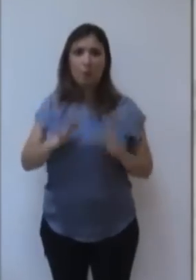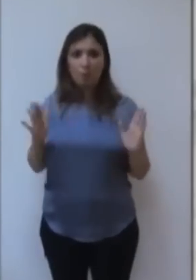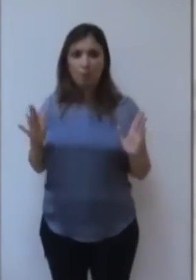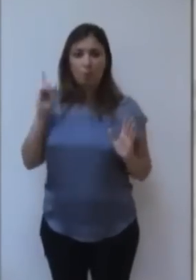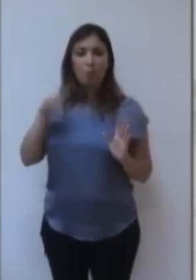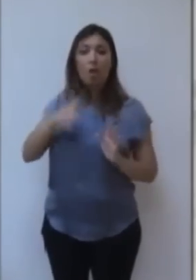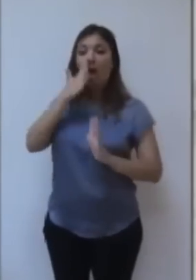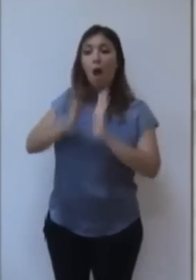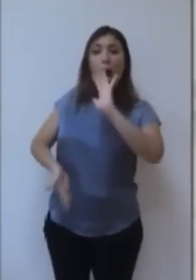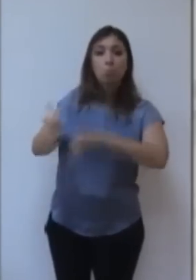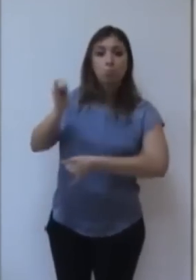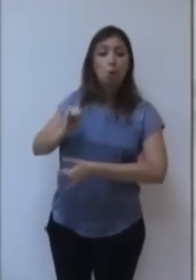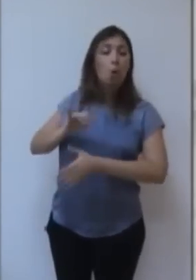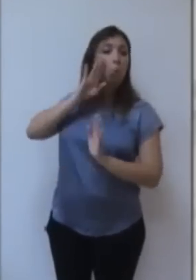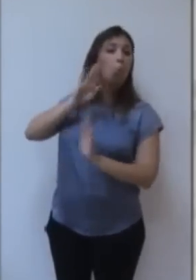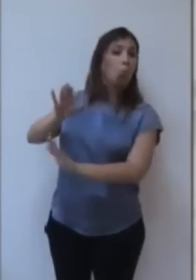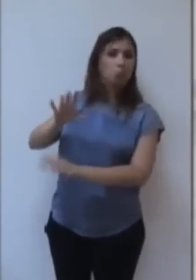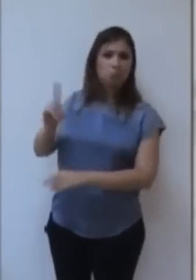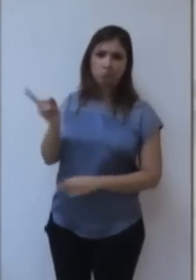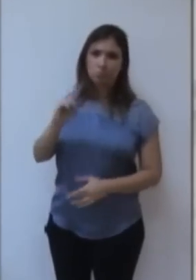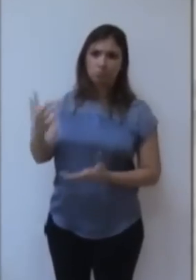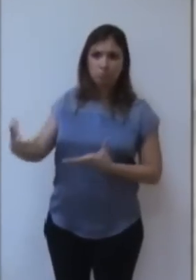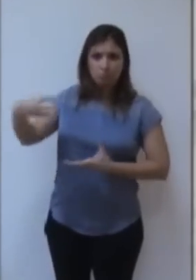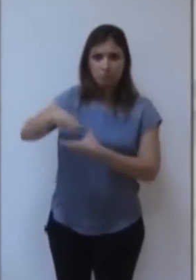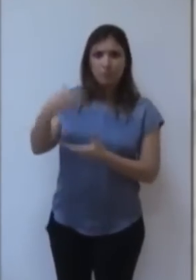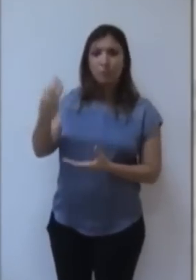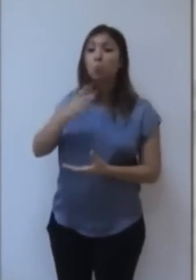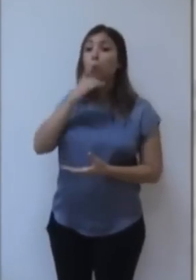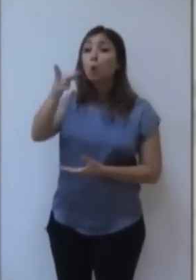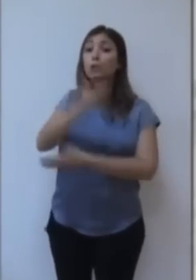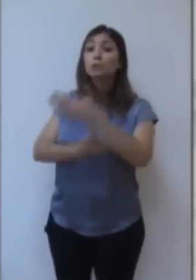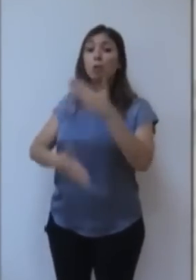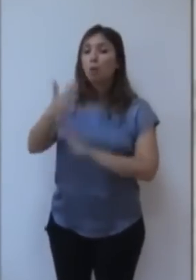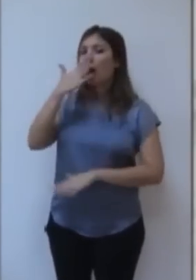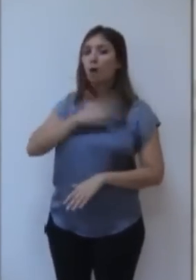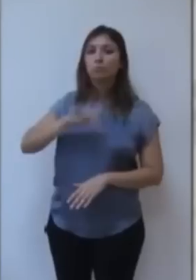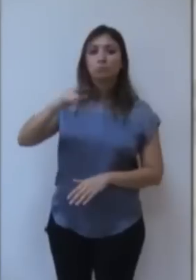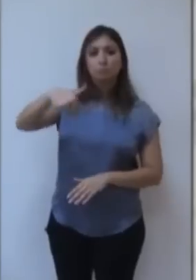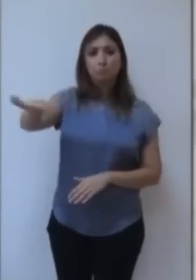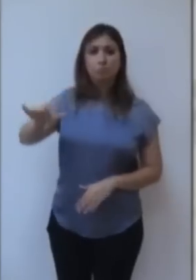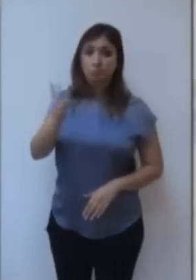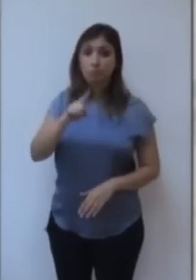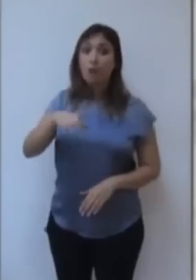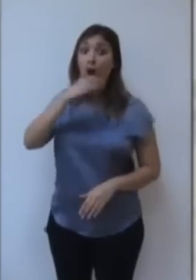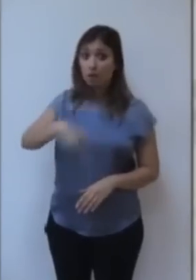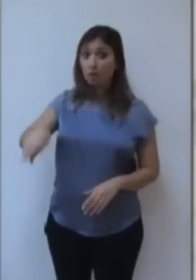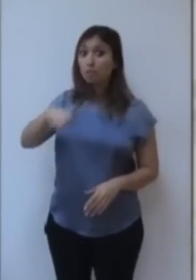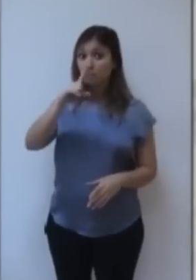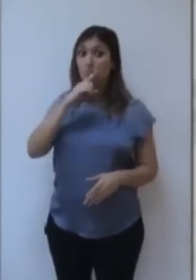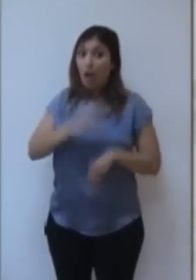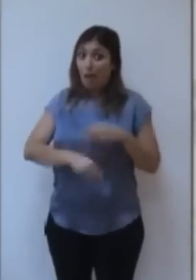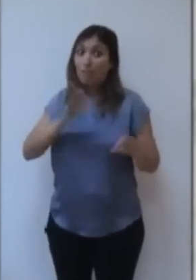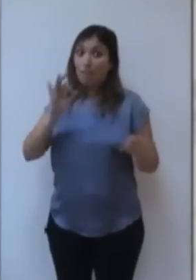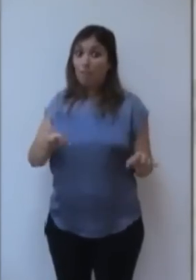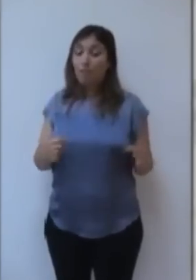Que no pueden dejar a nadie fuera, no pueden dejar a nadie fuera por razón de tener una discapacidad, y lo están haciendo implícitamente, ¿no? Yo creo que tenemos